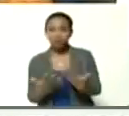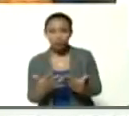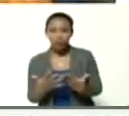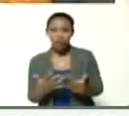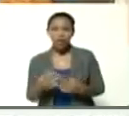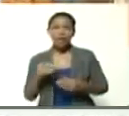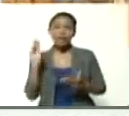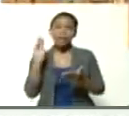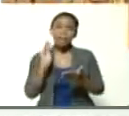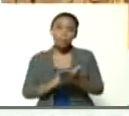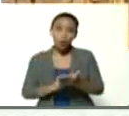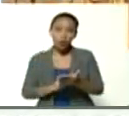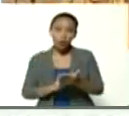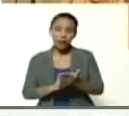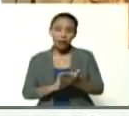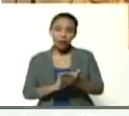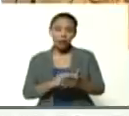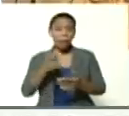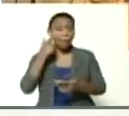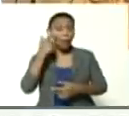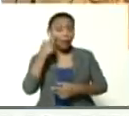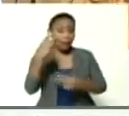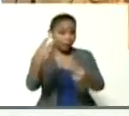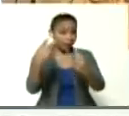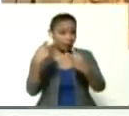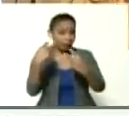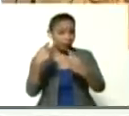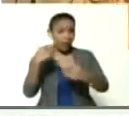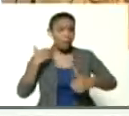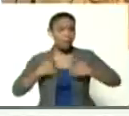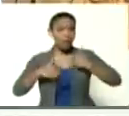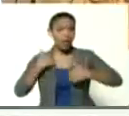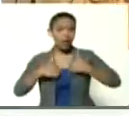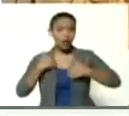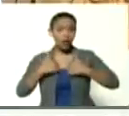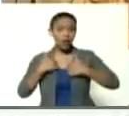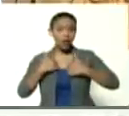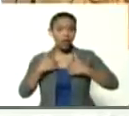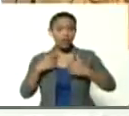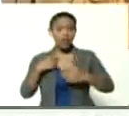se establece, pendiente, pues, estamos en miércoles de misiones,